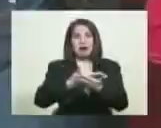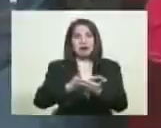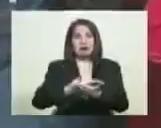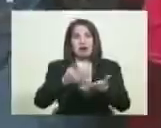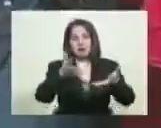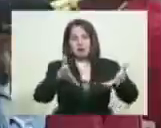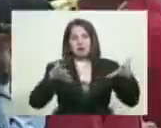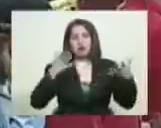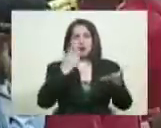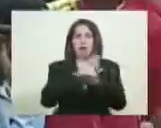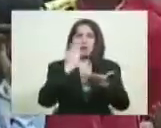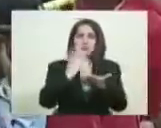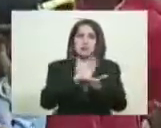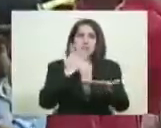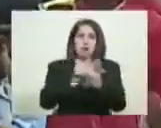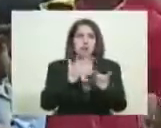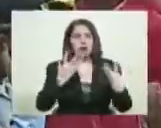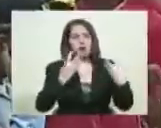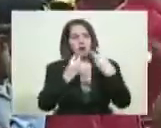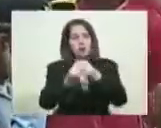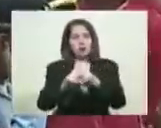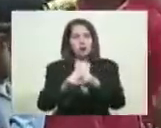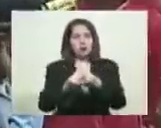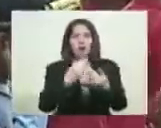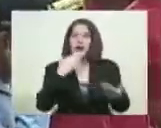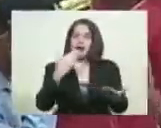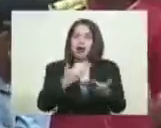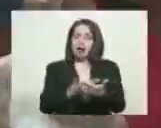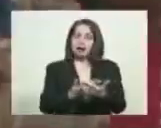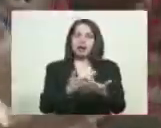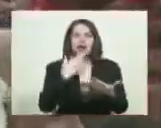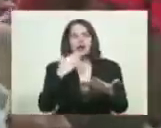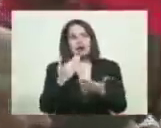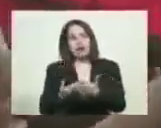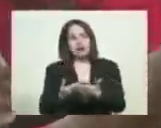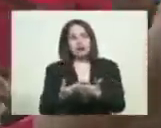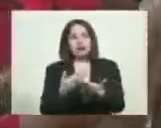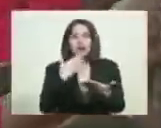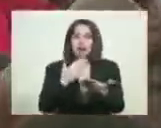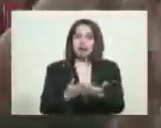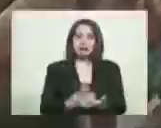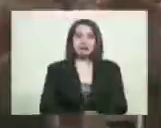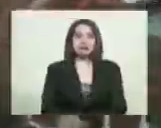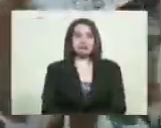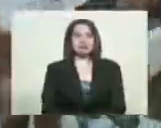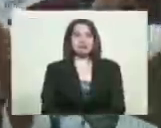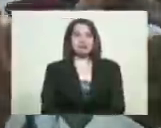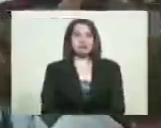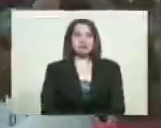victoria siempre, patria! ¡Gracias! ¡Gracias!